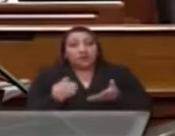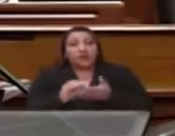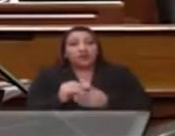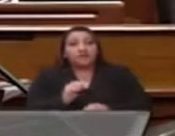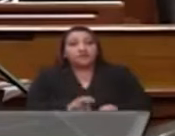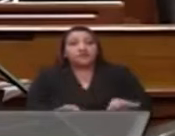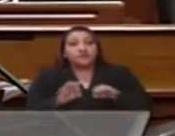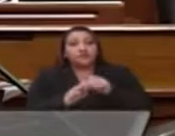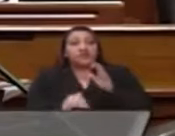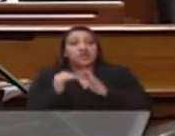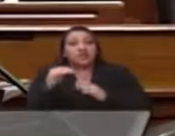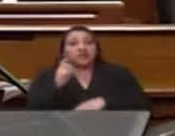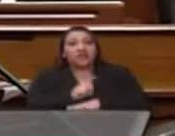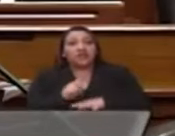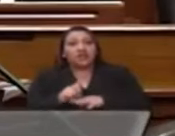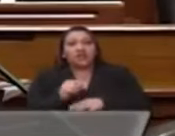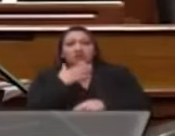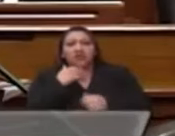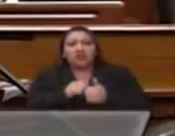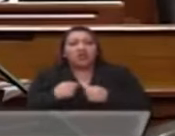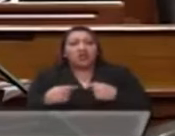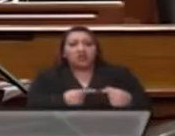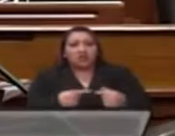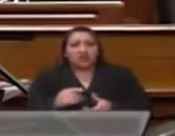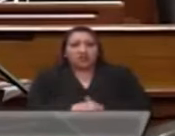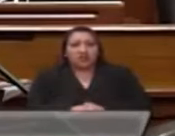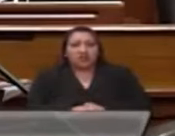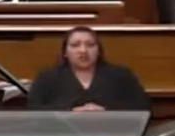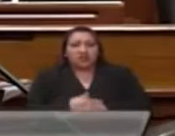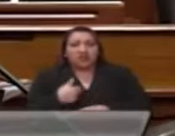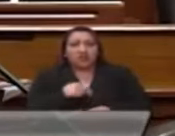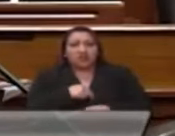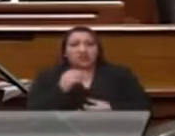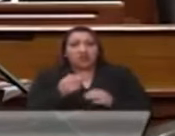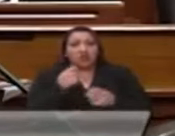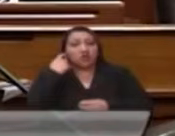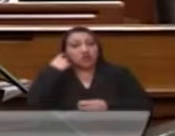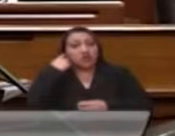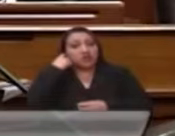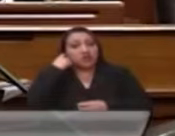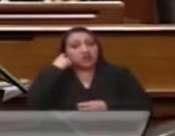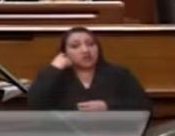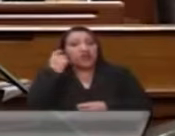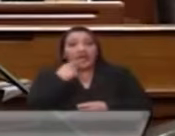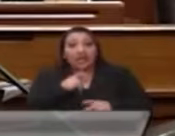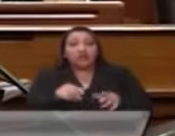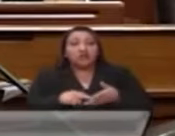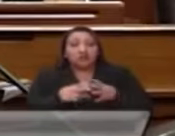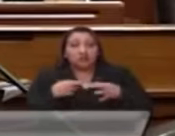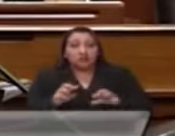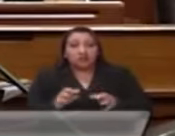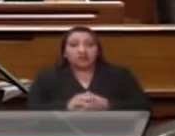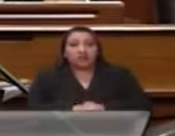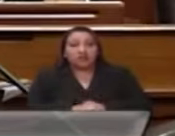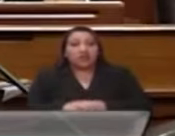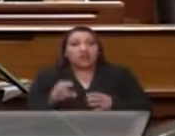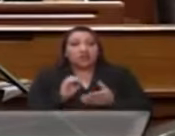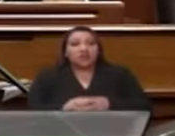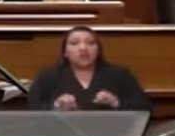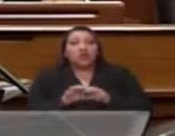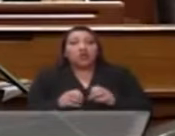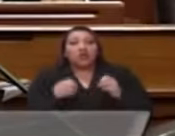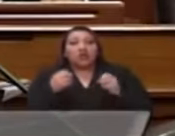mayor crecimiento, desarrollo y mejorar la competitividad de nuestras economías. Ello permitirá generar